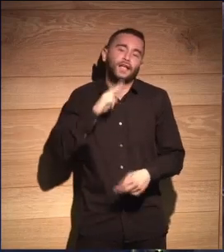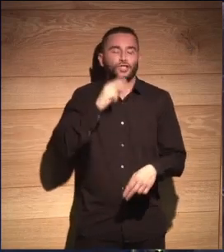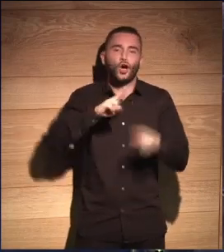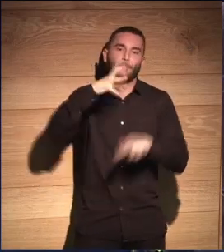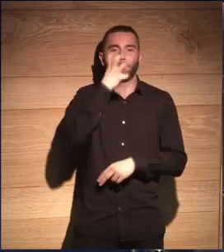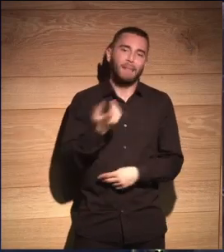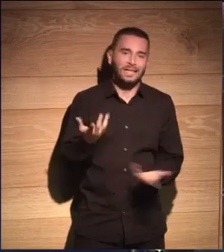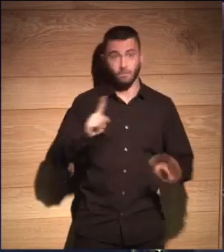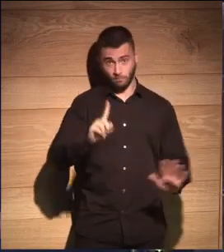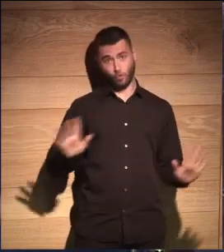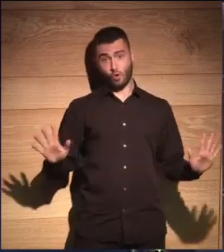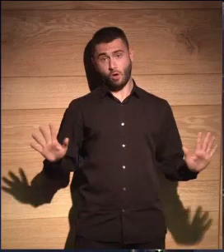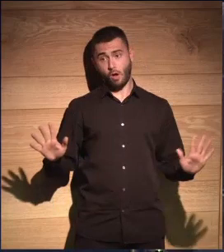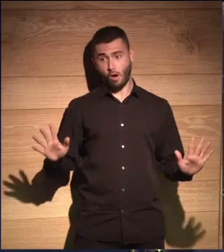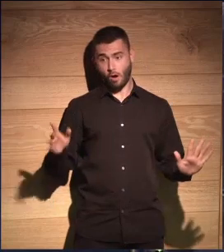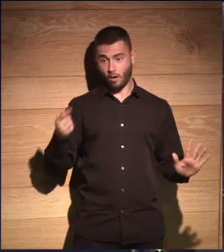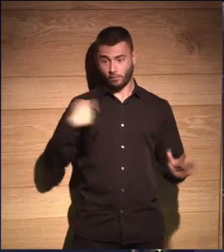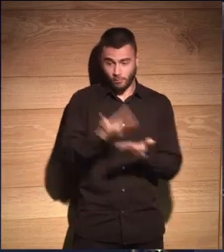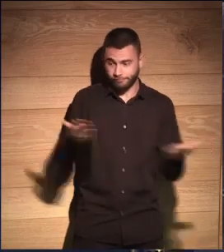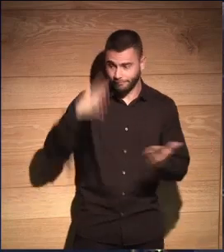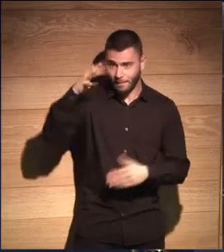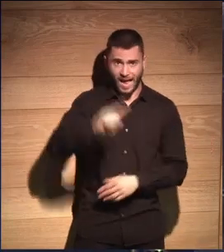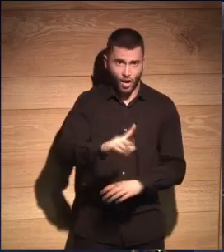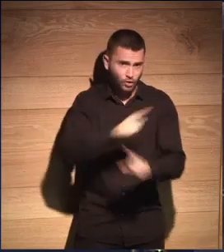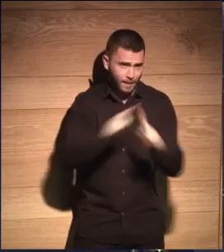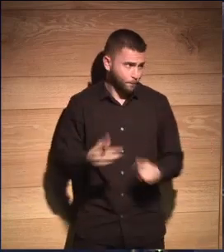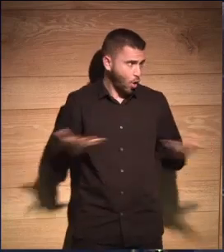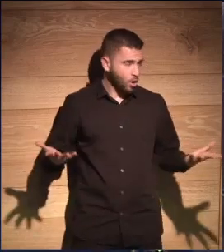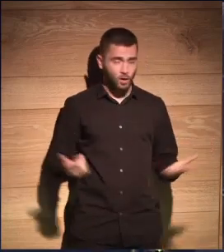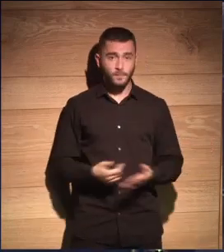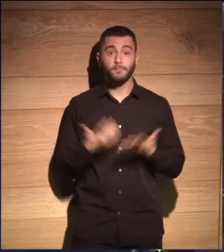no, ni yo ni nadie me imagino.